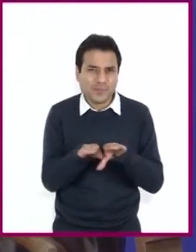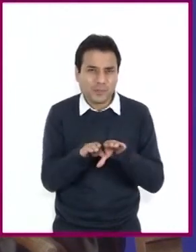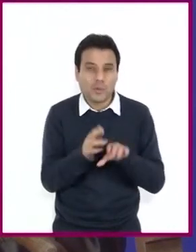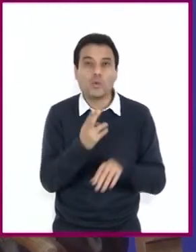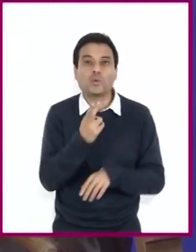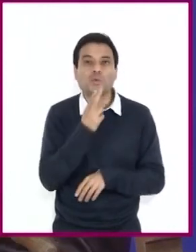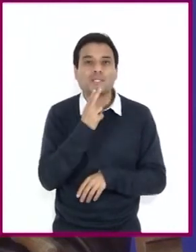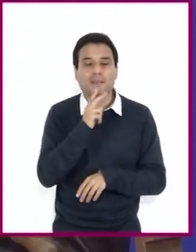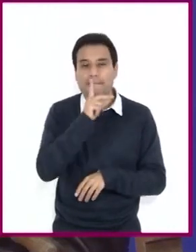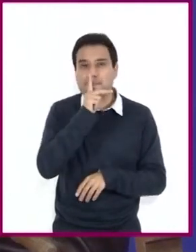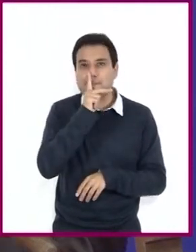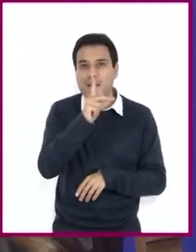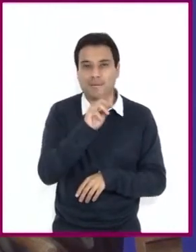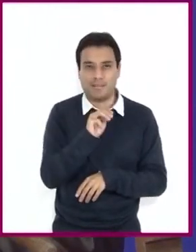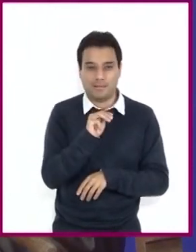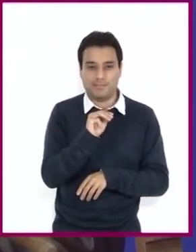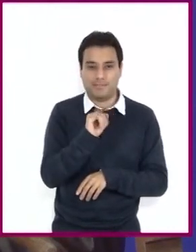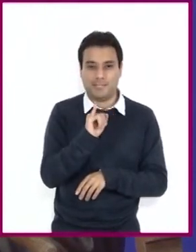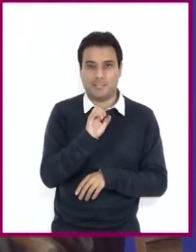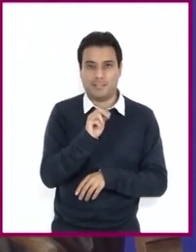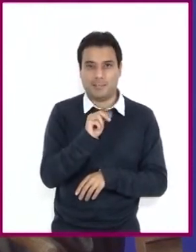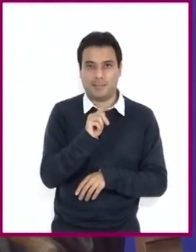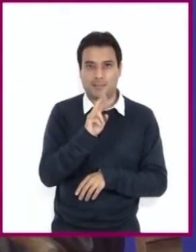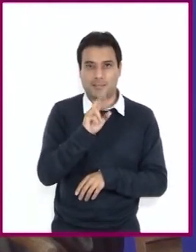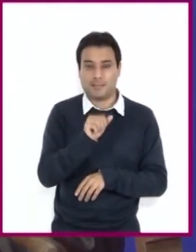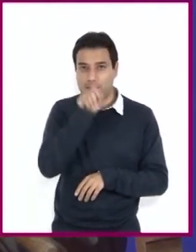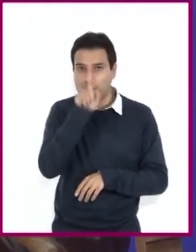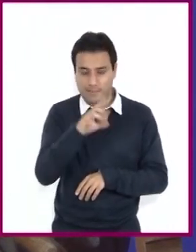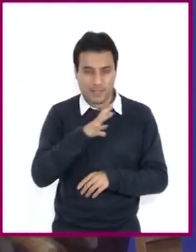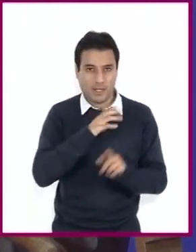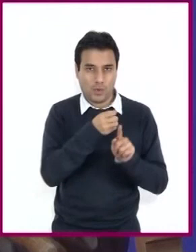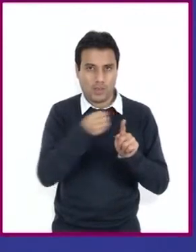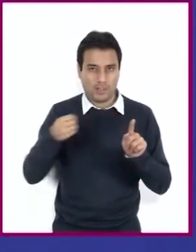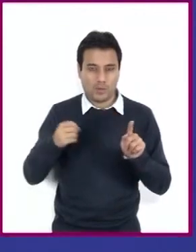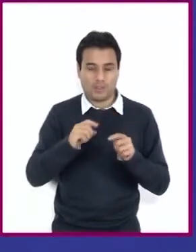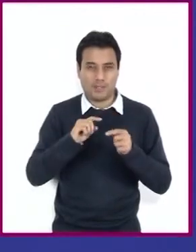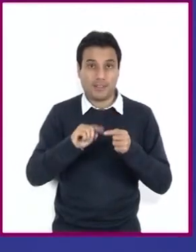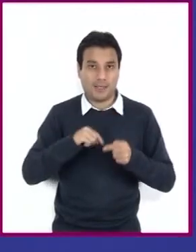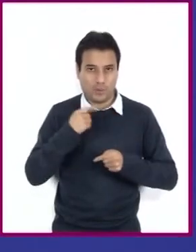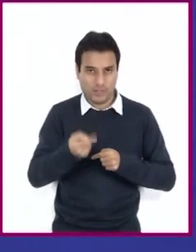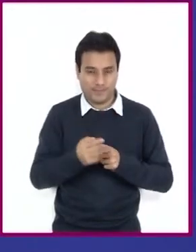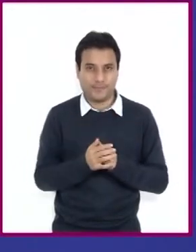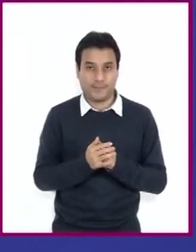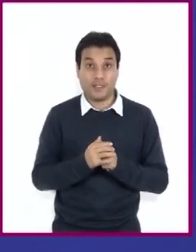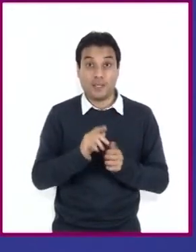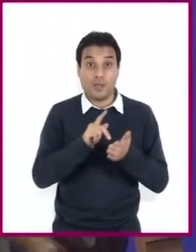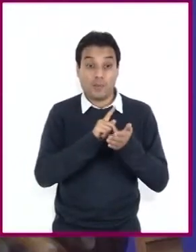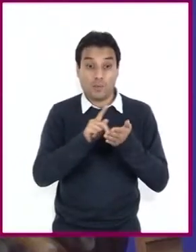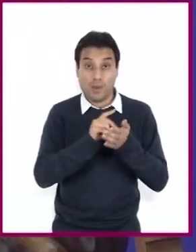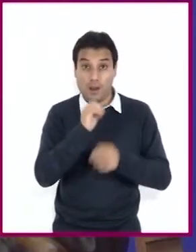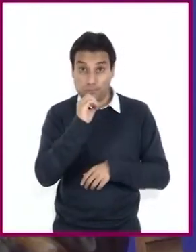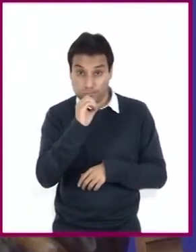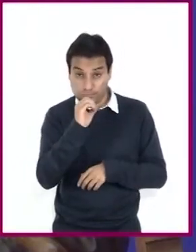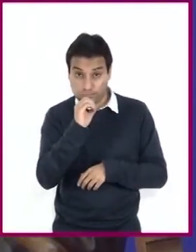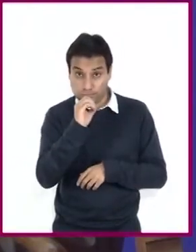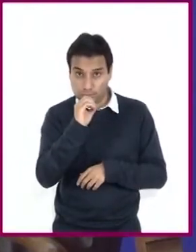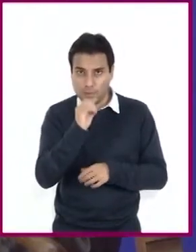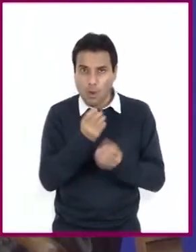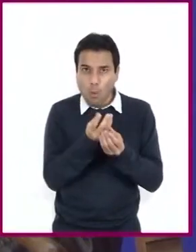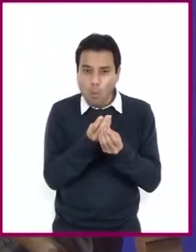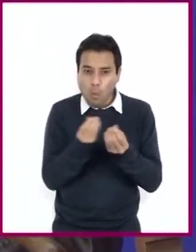mientras. También hay una oración causal. La tinta del marcador permanente no se